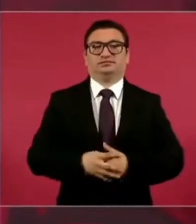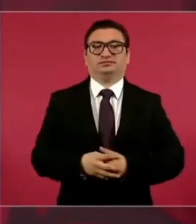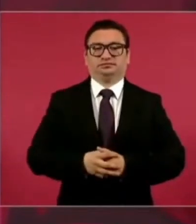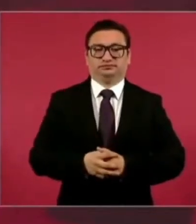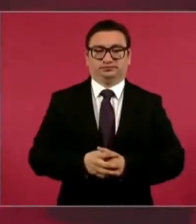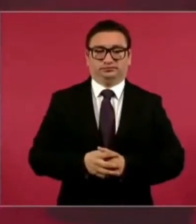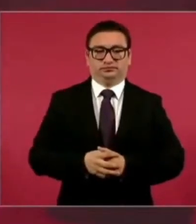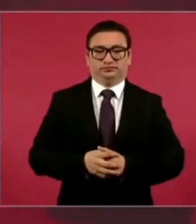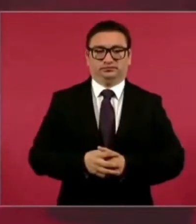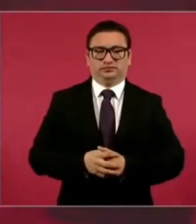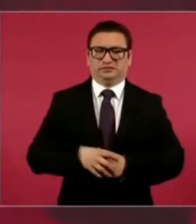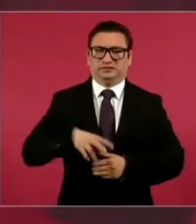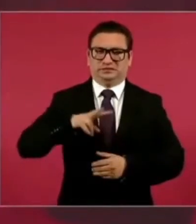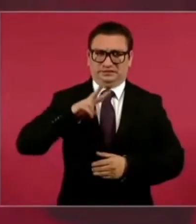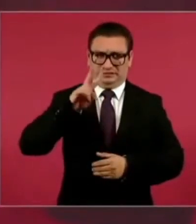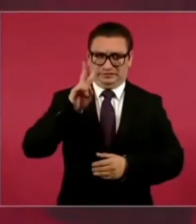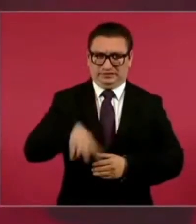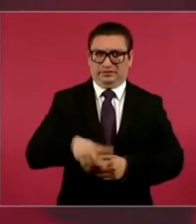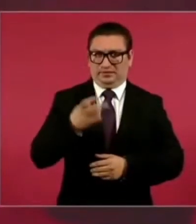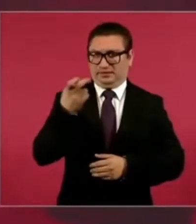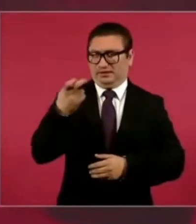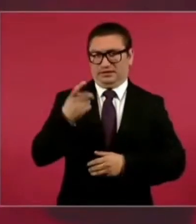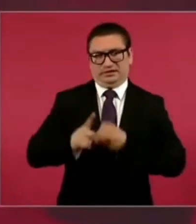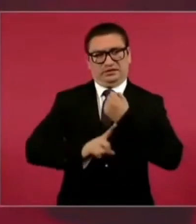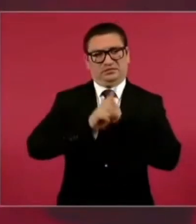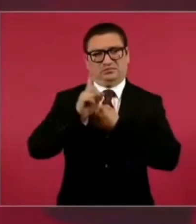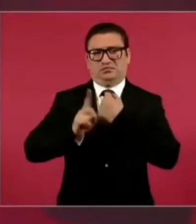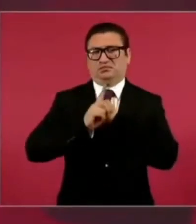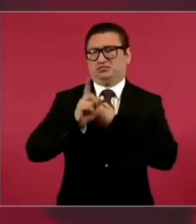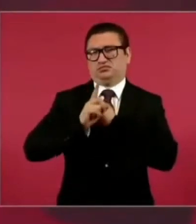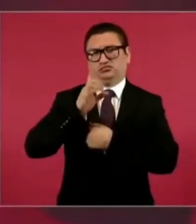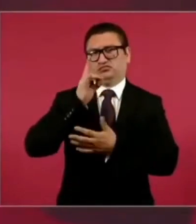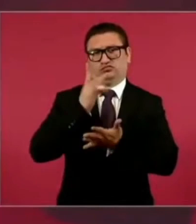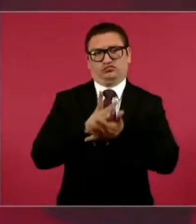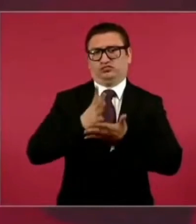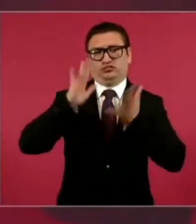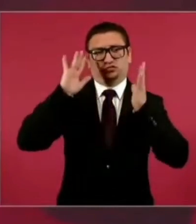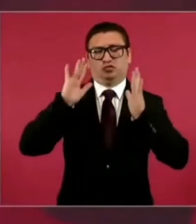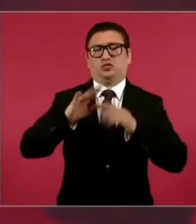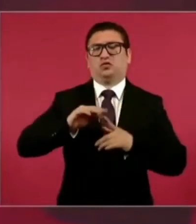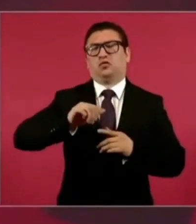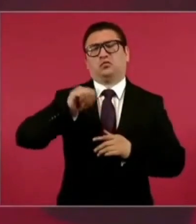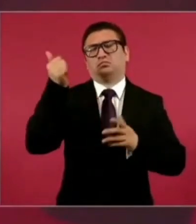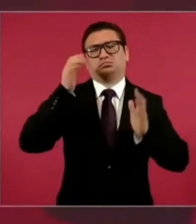Y la verdad que fue el único problema. Por lo demás,